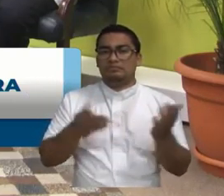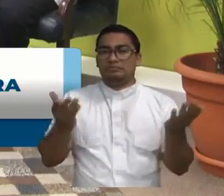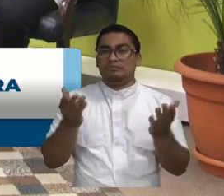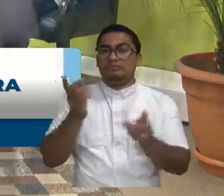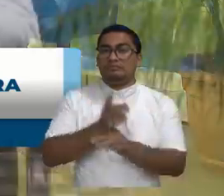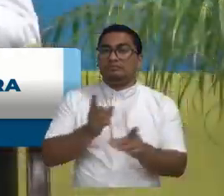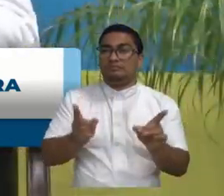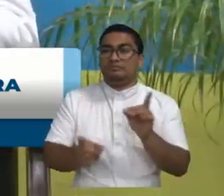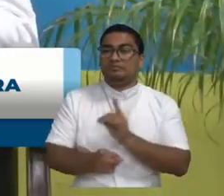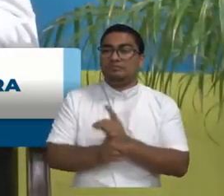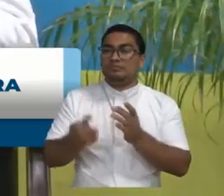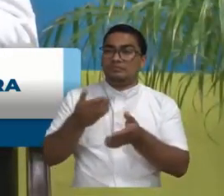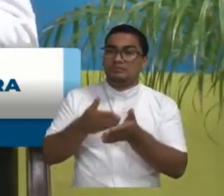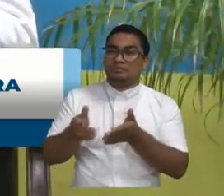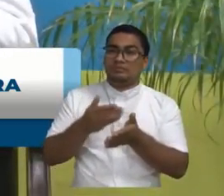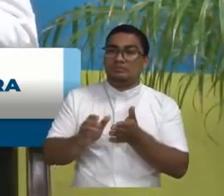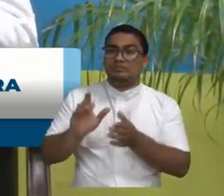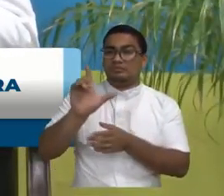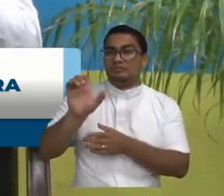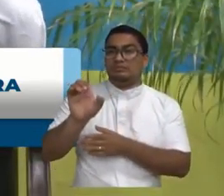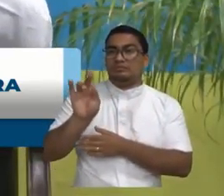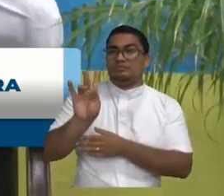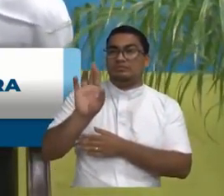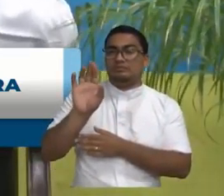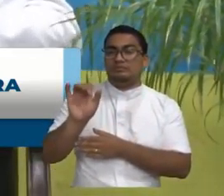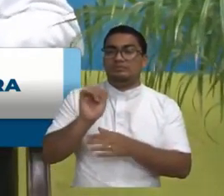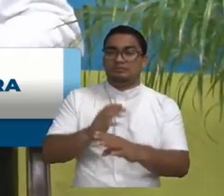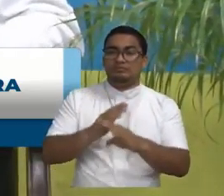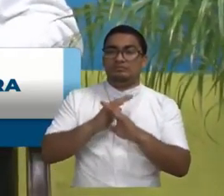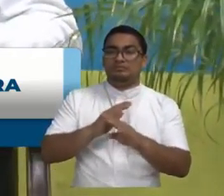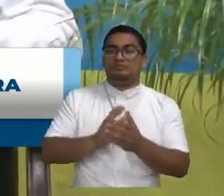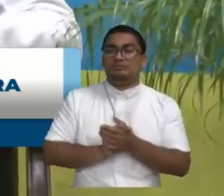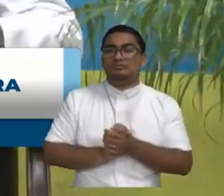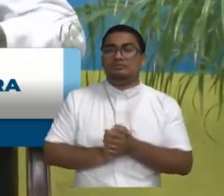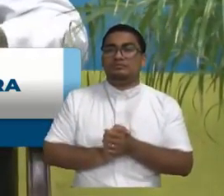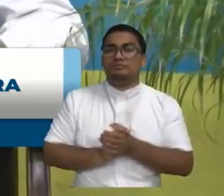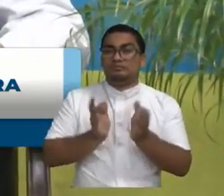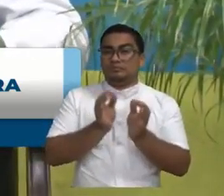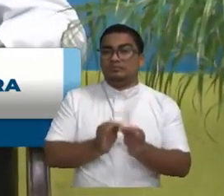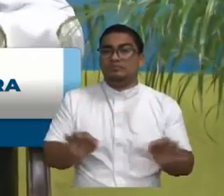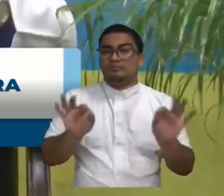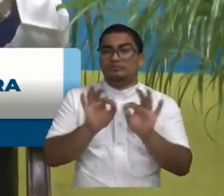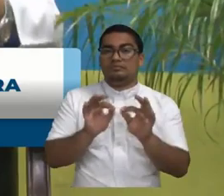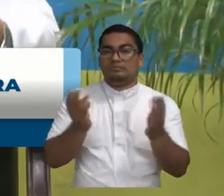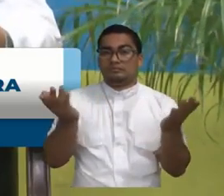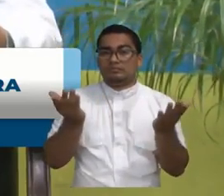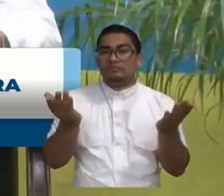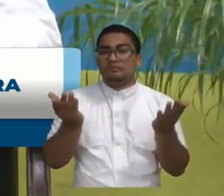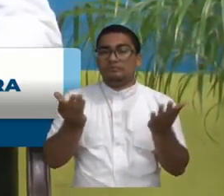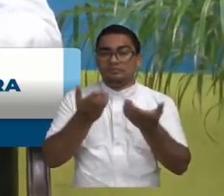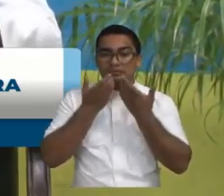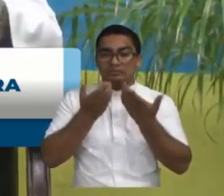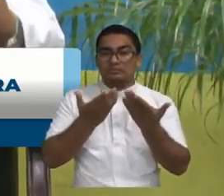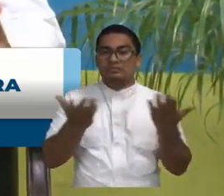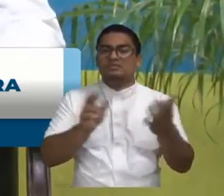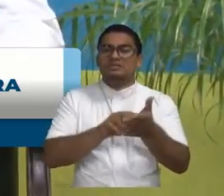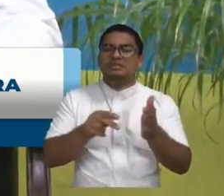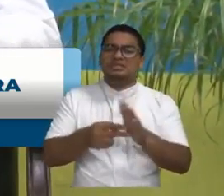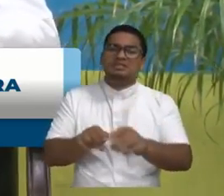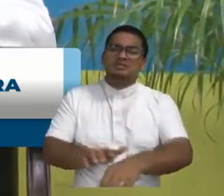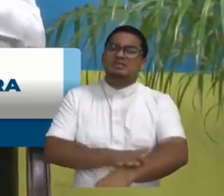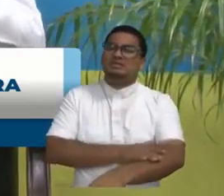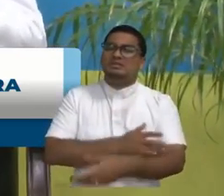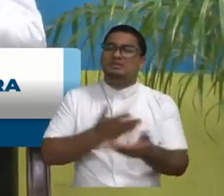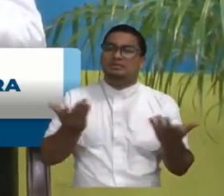ser fácil eliminar la lepra, ¿ya? Y la importancia de estos programas es dar a conocer